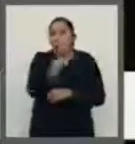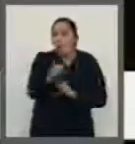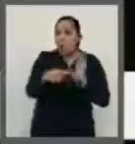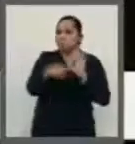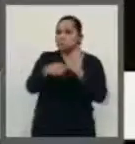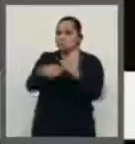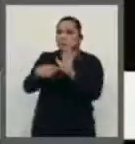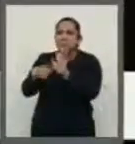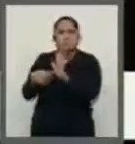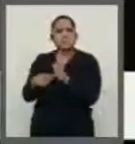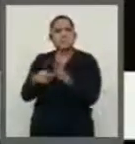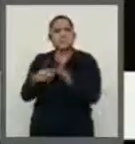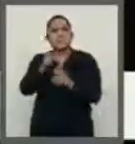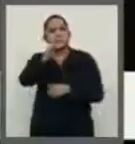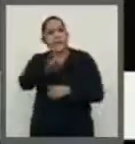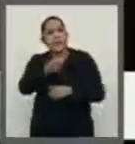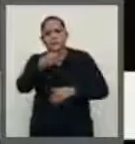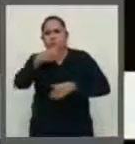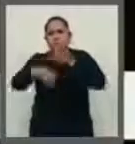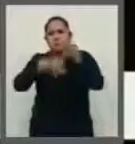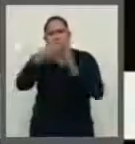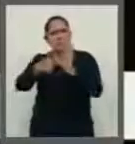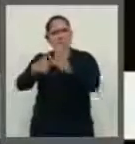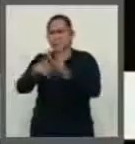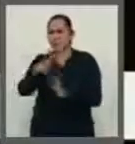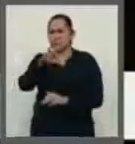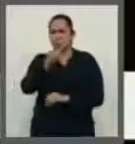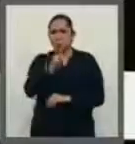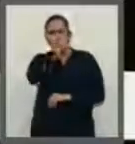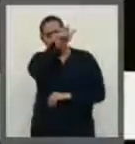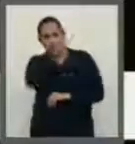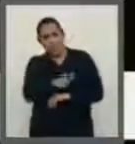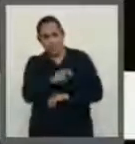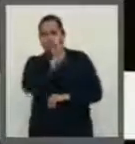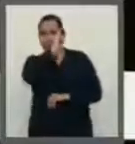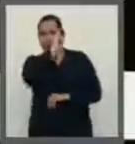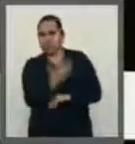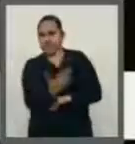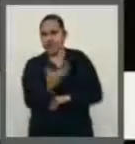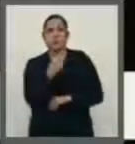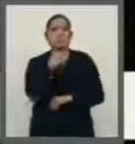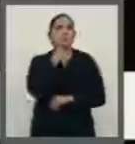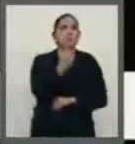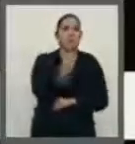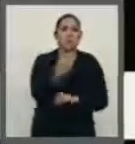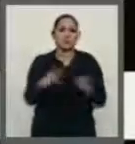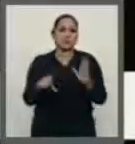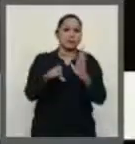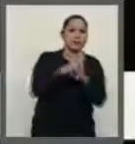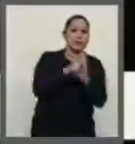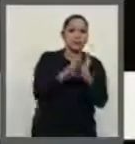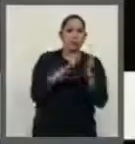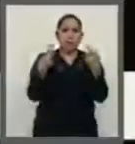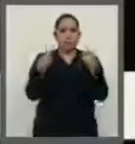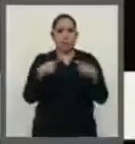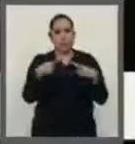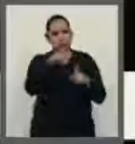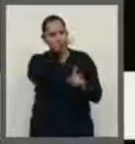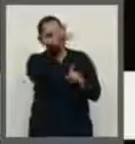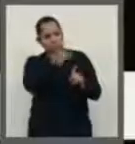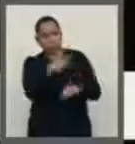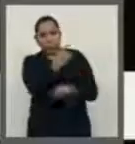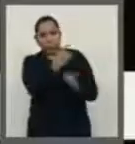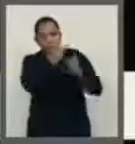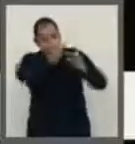nombres, imágenes, voces o símbolos que impliquen promoción personalizada de cualquier servidor